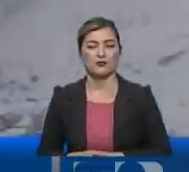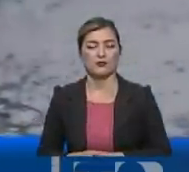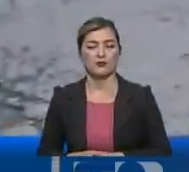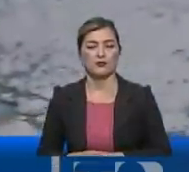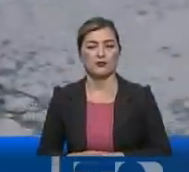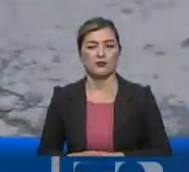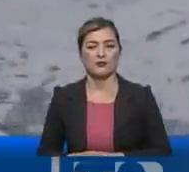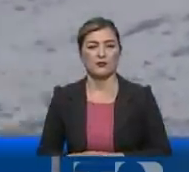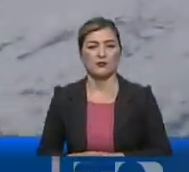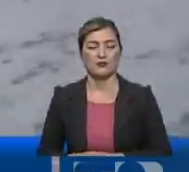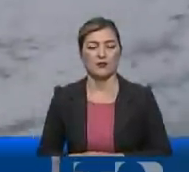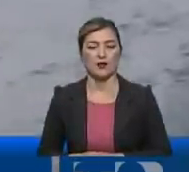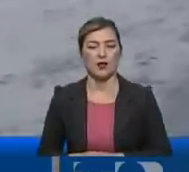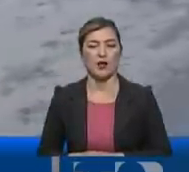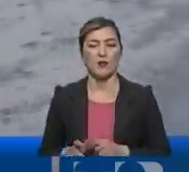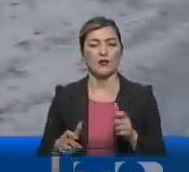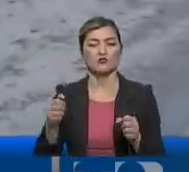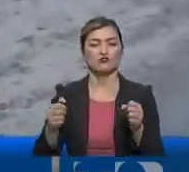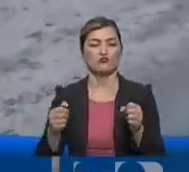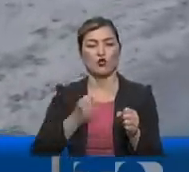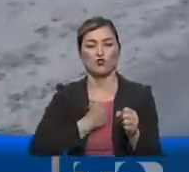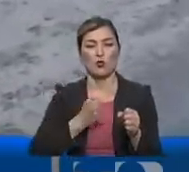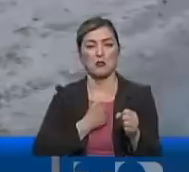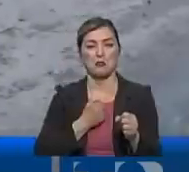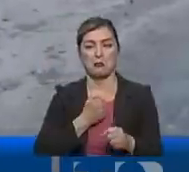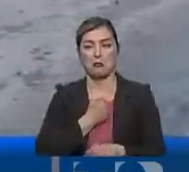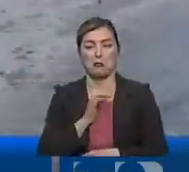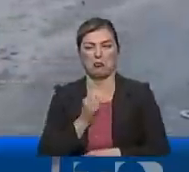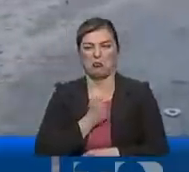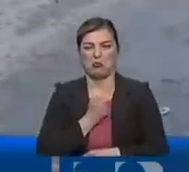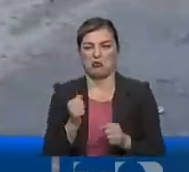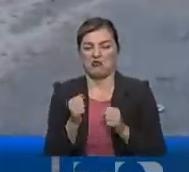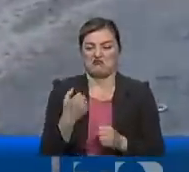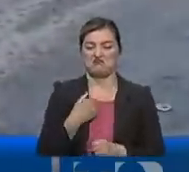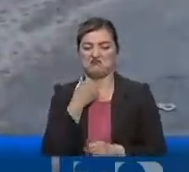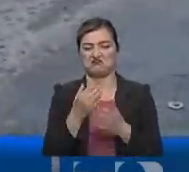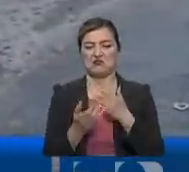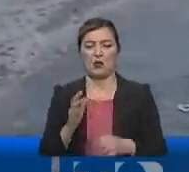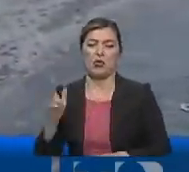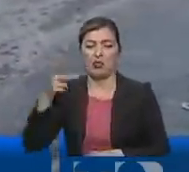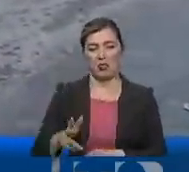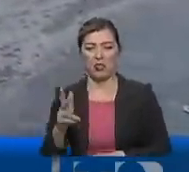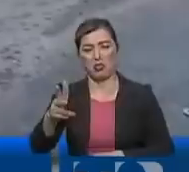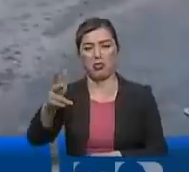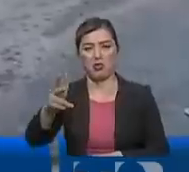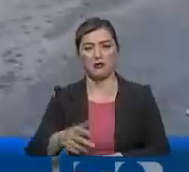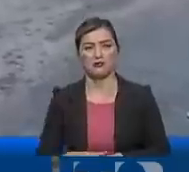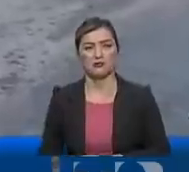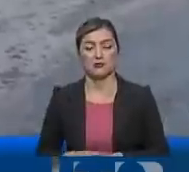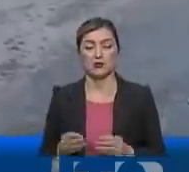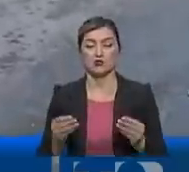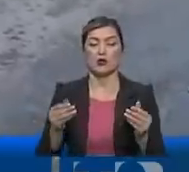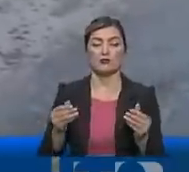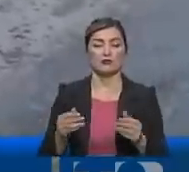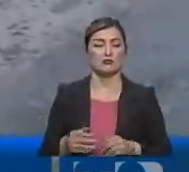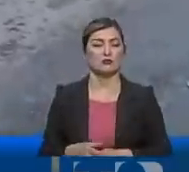señores que manejan carros no son dueños de ellos, porque pasan alocadamente. Ahorita están pasando muy suavemente,